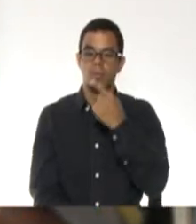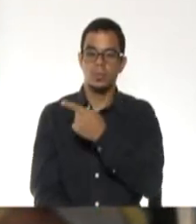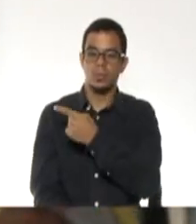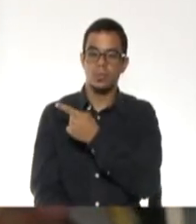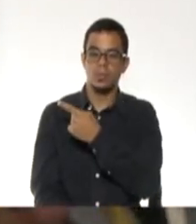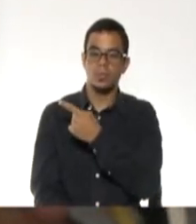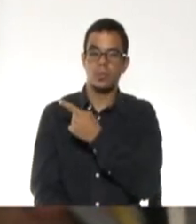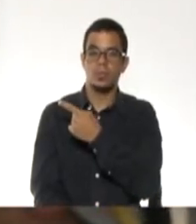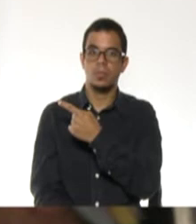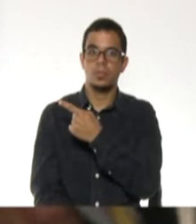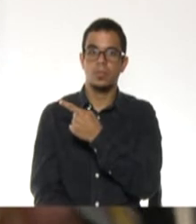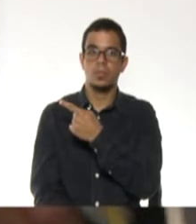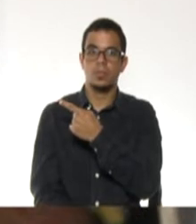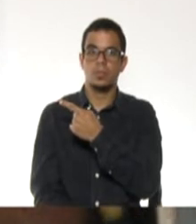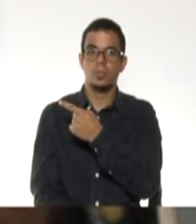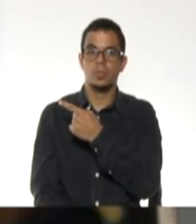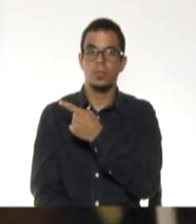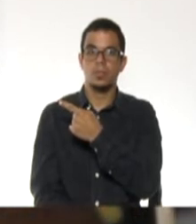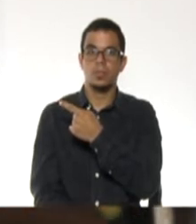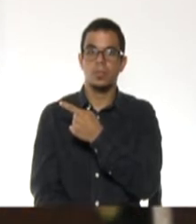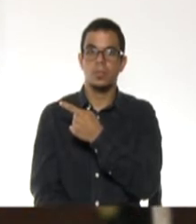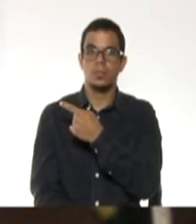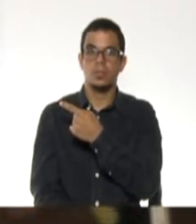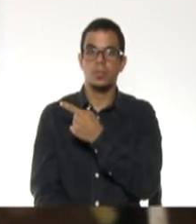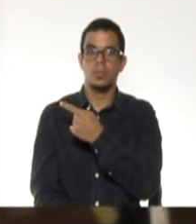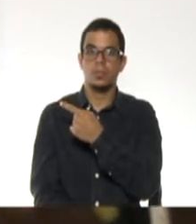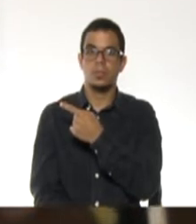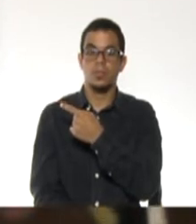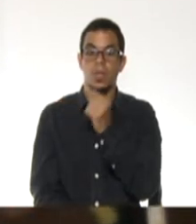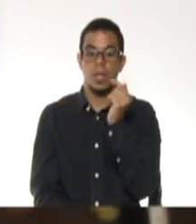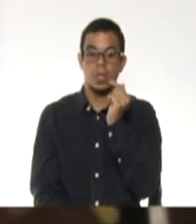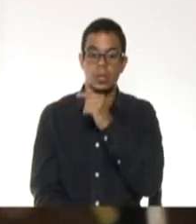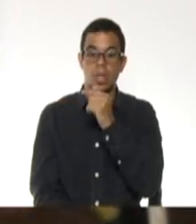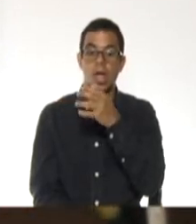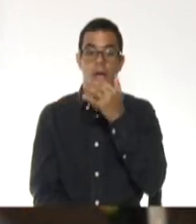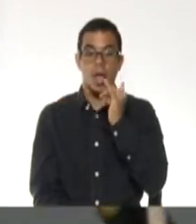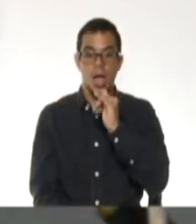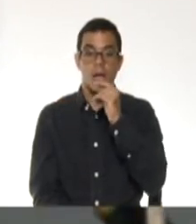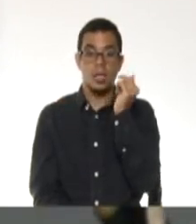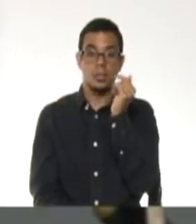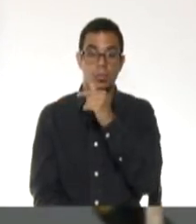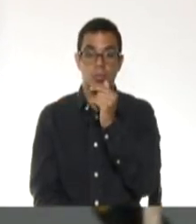bombillito prende, eso me está indicando que hay un proceso de